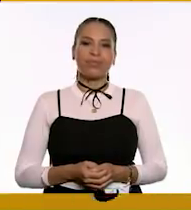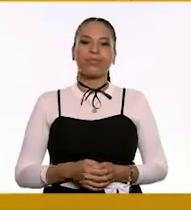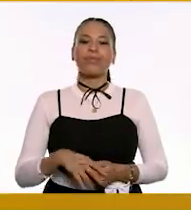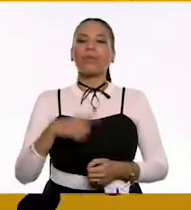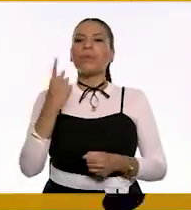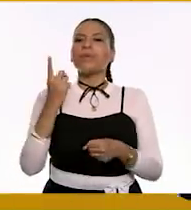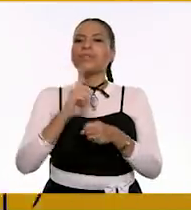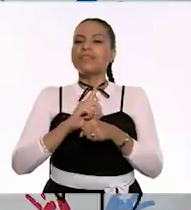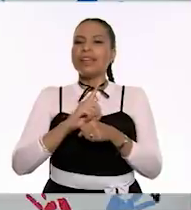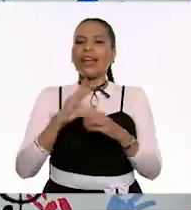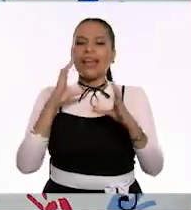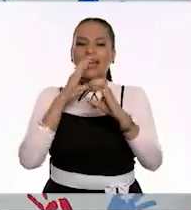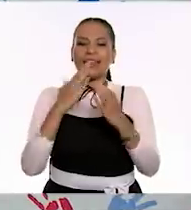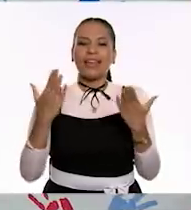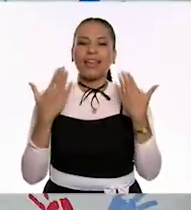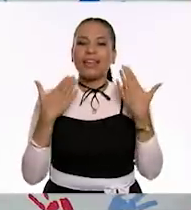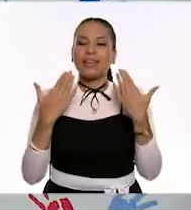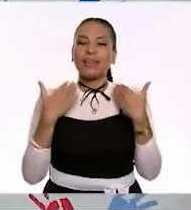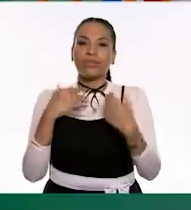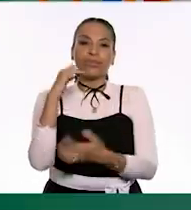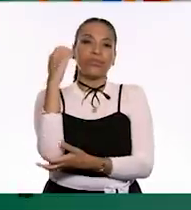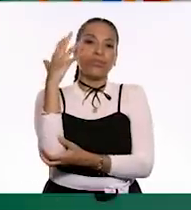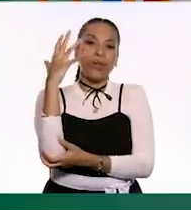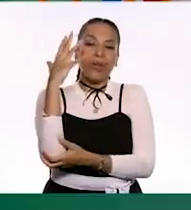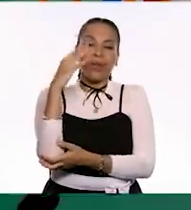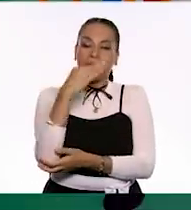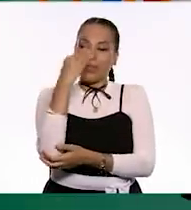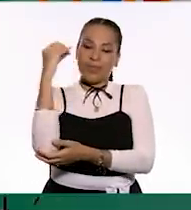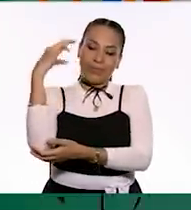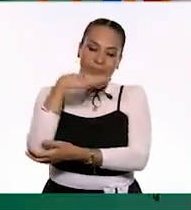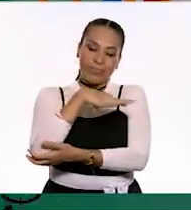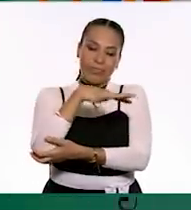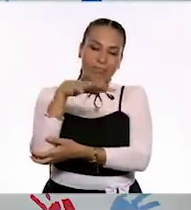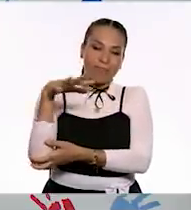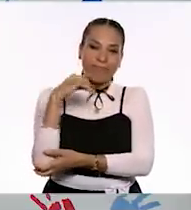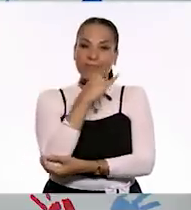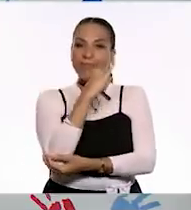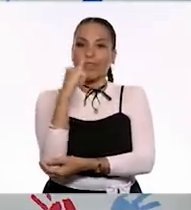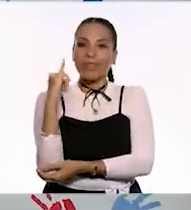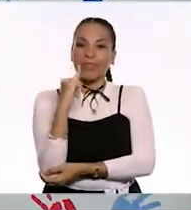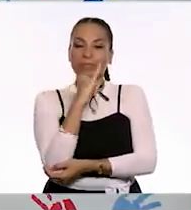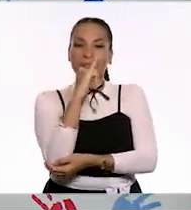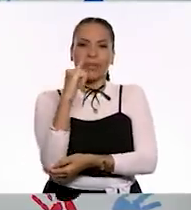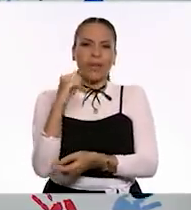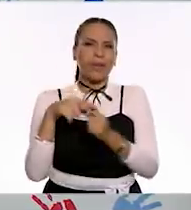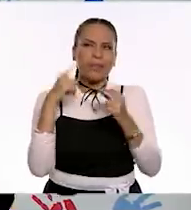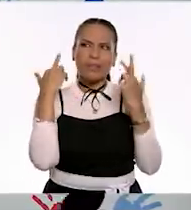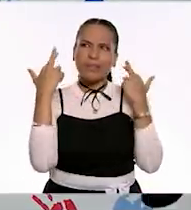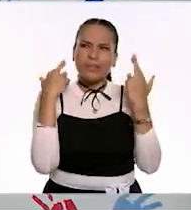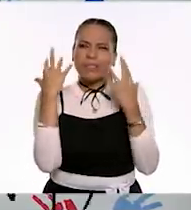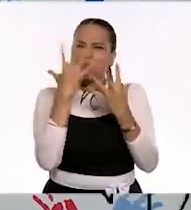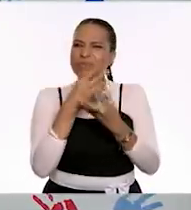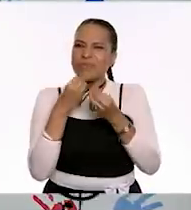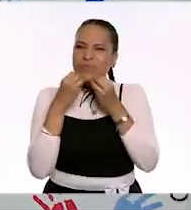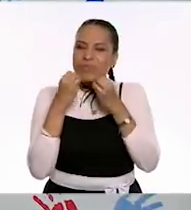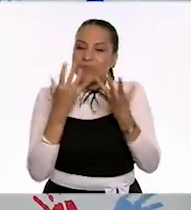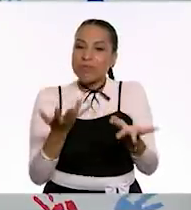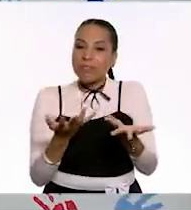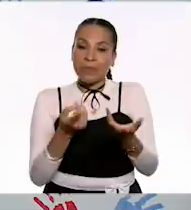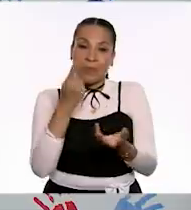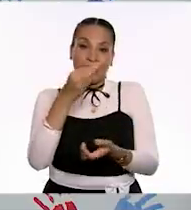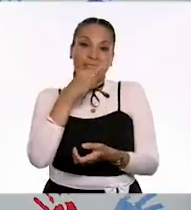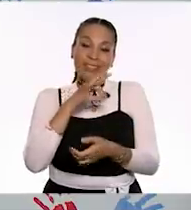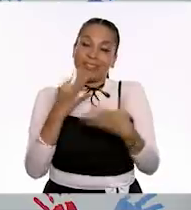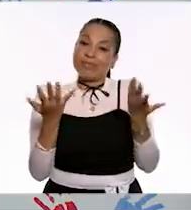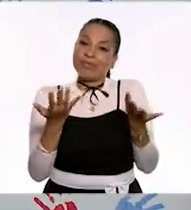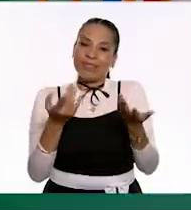día caluroso. El sol alumbra las flores del jardín. Se oye una música hermosa. Es una